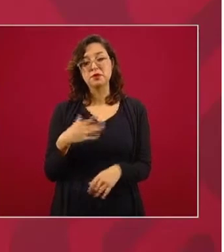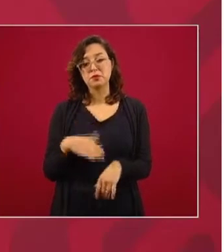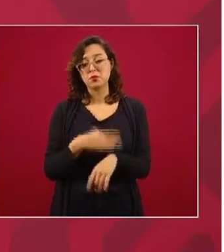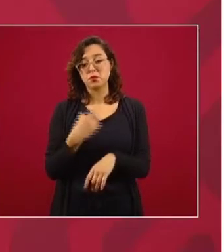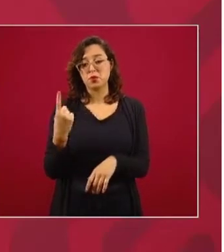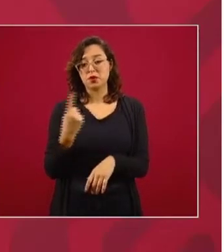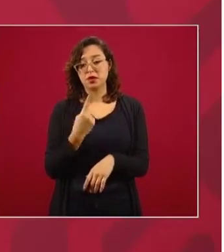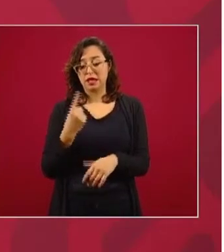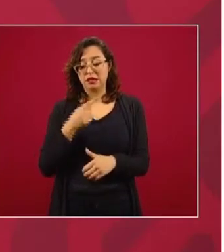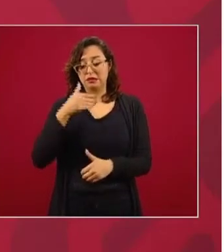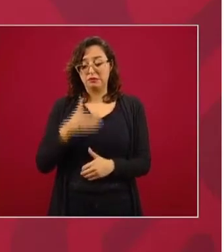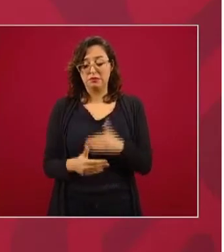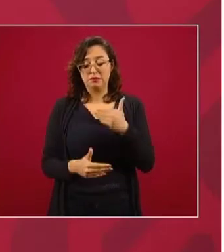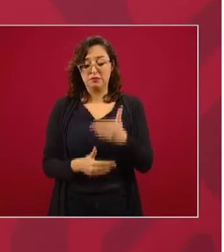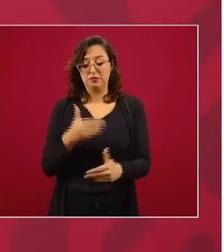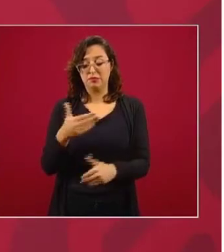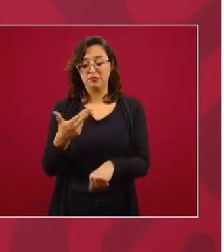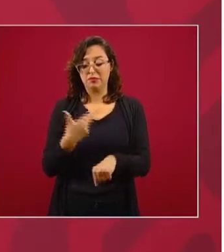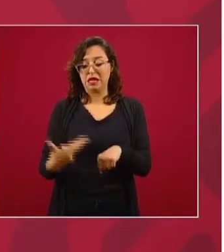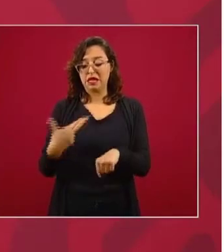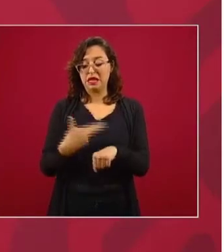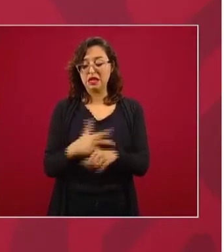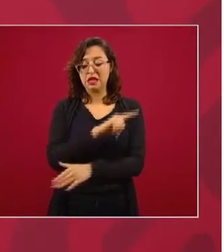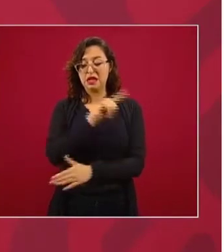el expediente, a